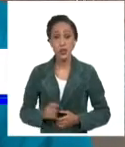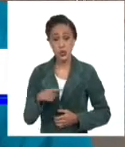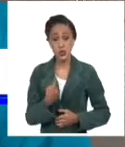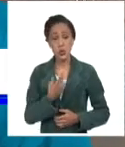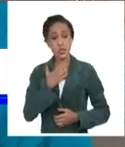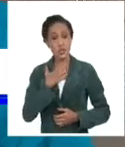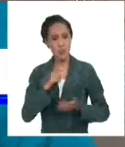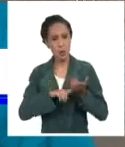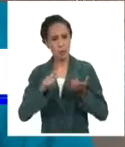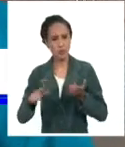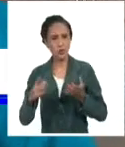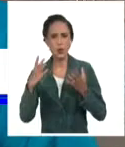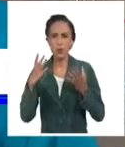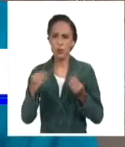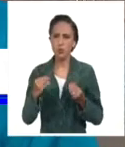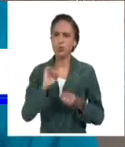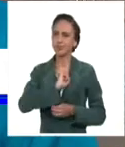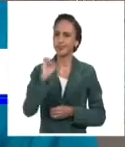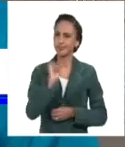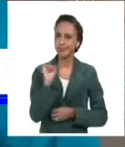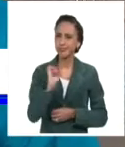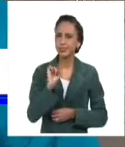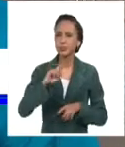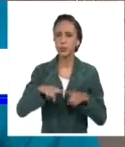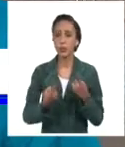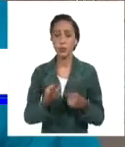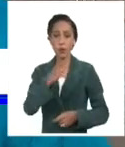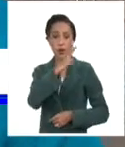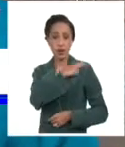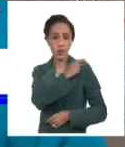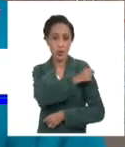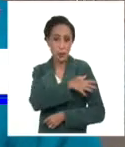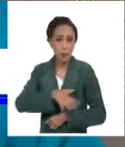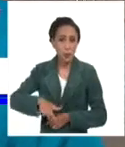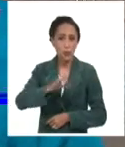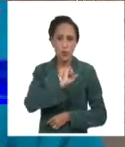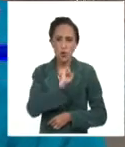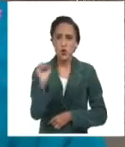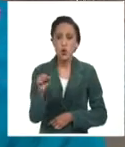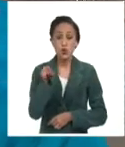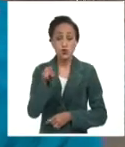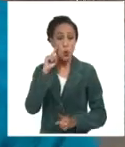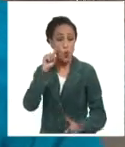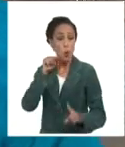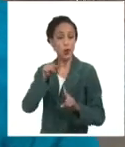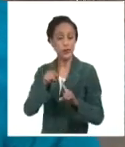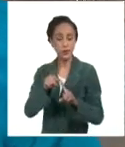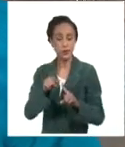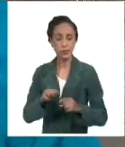muchos éxitos en la dirección de su pueblo, en el logro de sus objetivos.